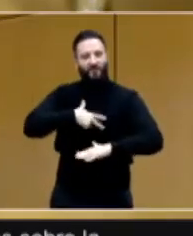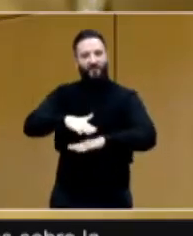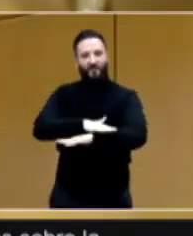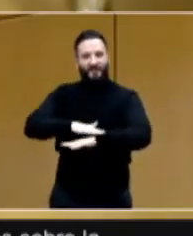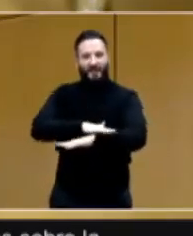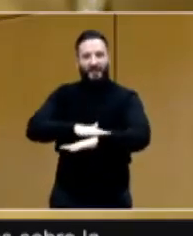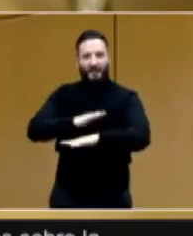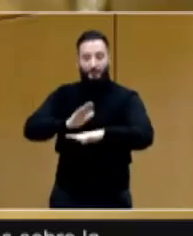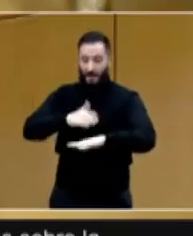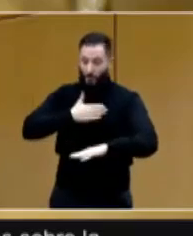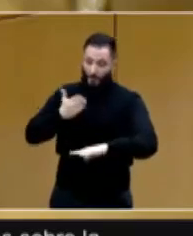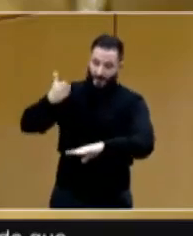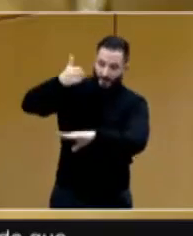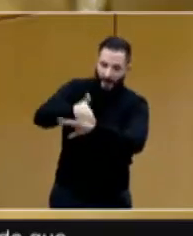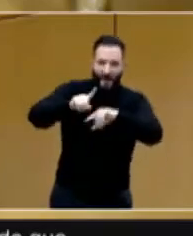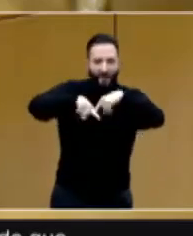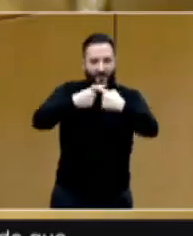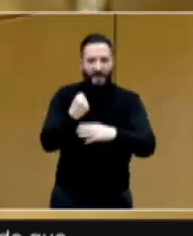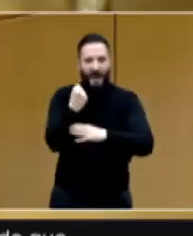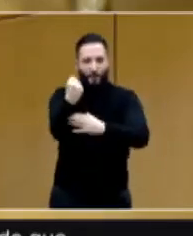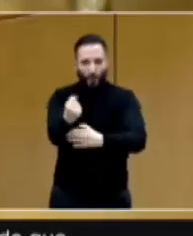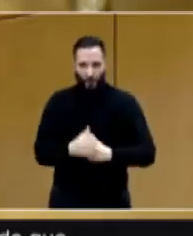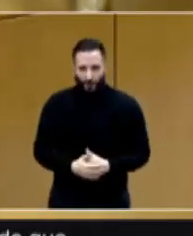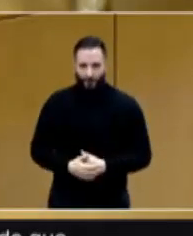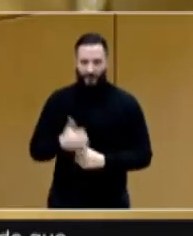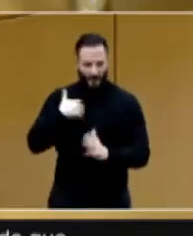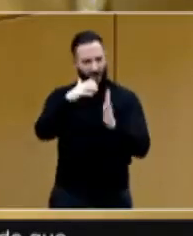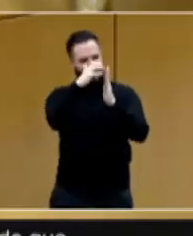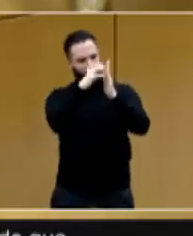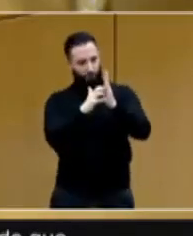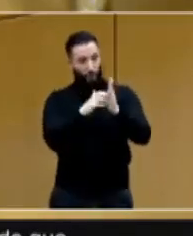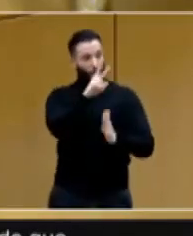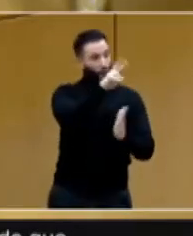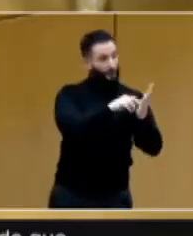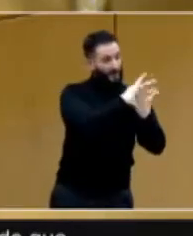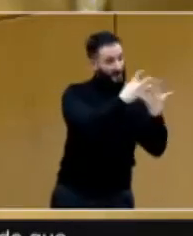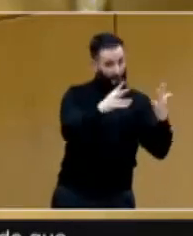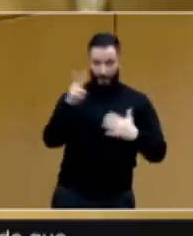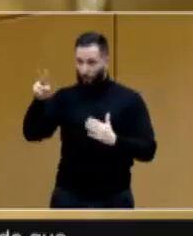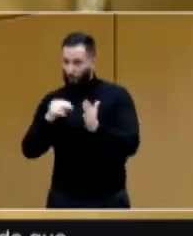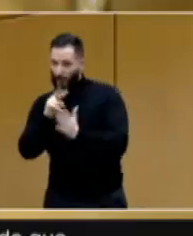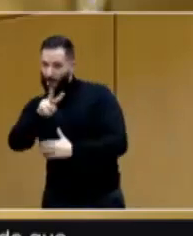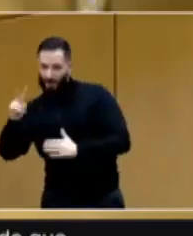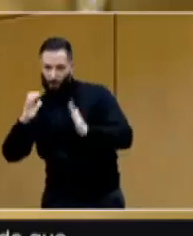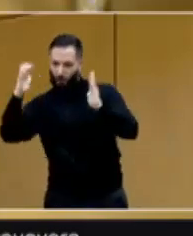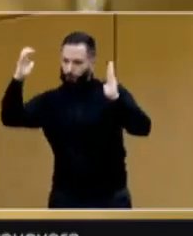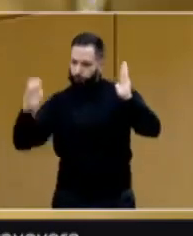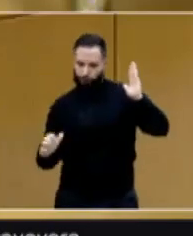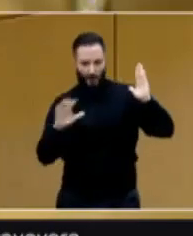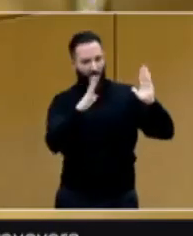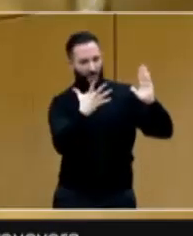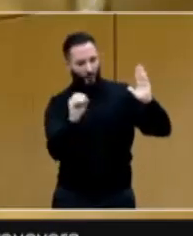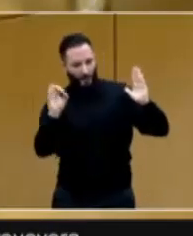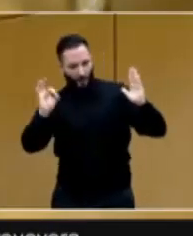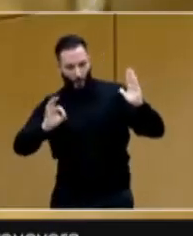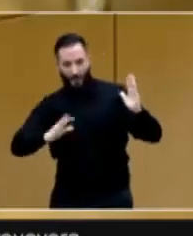proveyéramos de apoyo a su familiar ha disminuido si comparamos con 2019 a disminuir un 50%. claro me